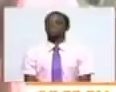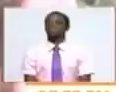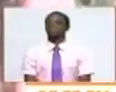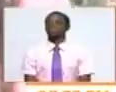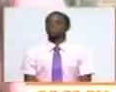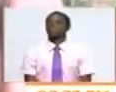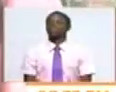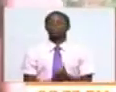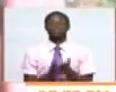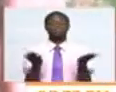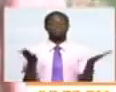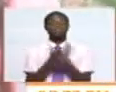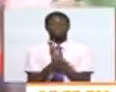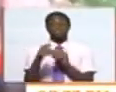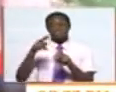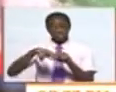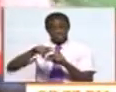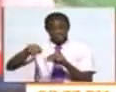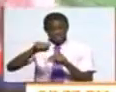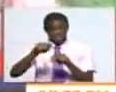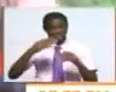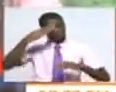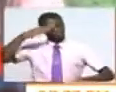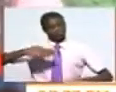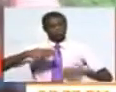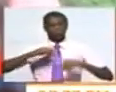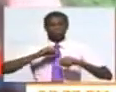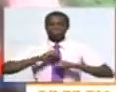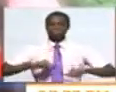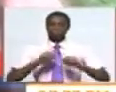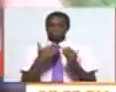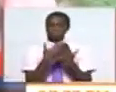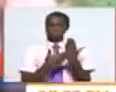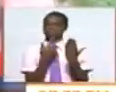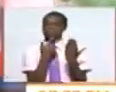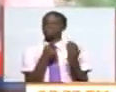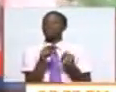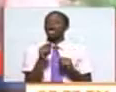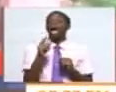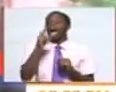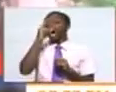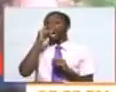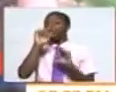La definición de un niño soldado según este reglamento es cualquier persona menor de 18